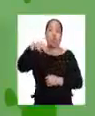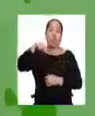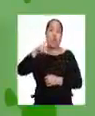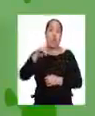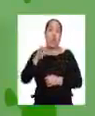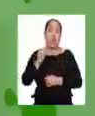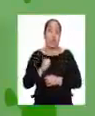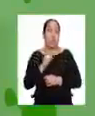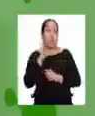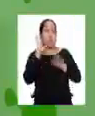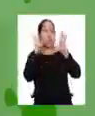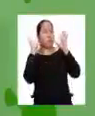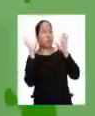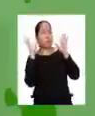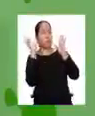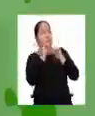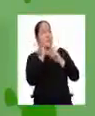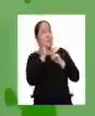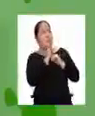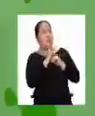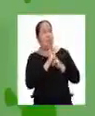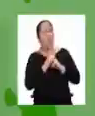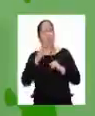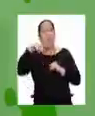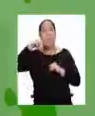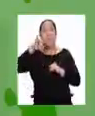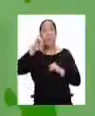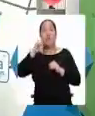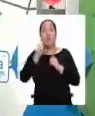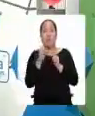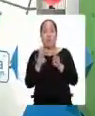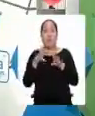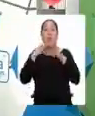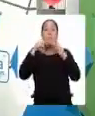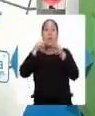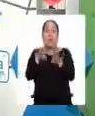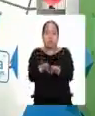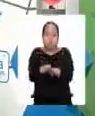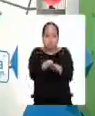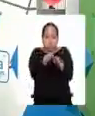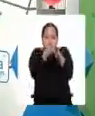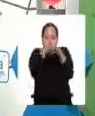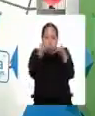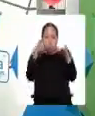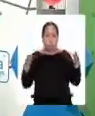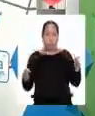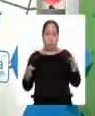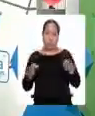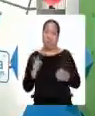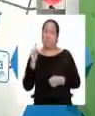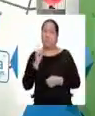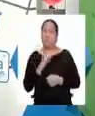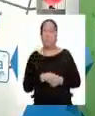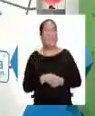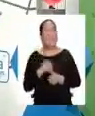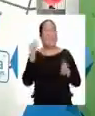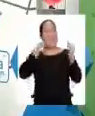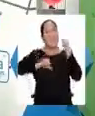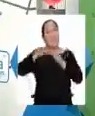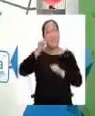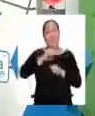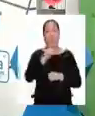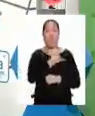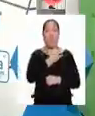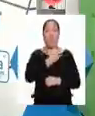niveles bíblicos, como Moisés abriendo y cerrando el mar muerto. Así es, científicos de la Universidad de Filadelfia sugirieron